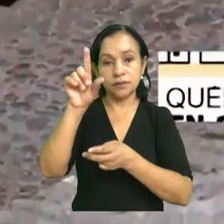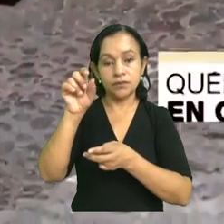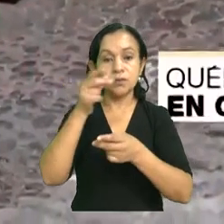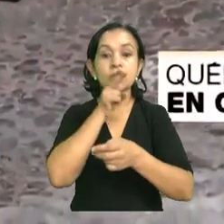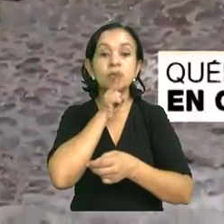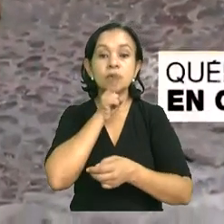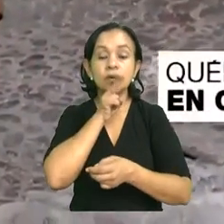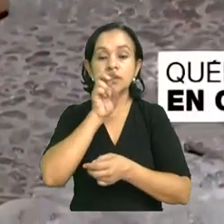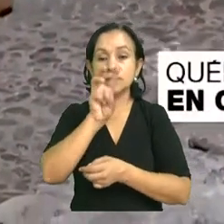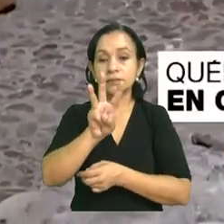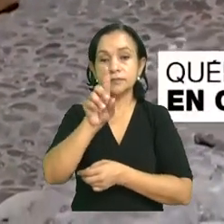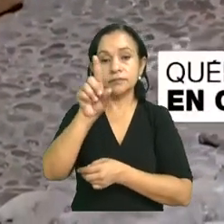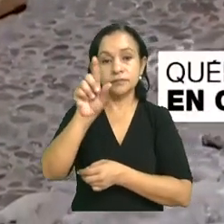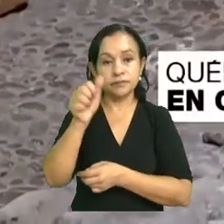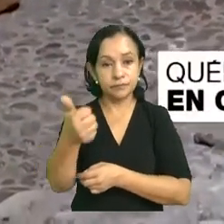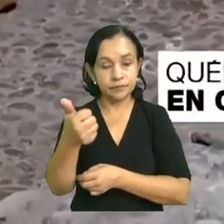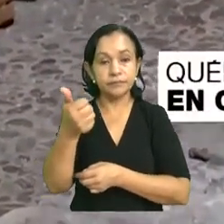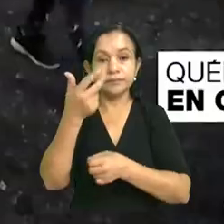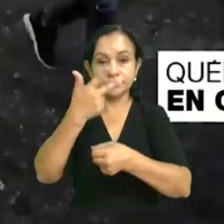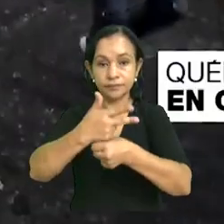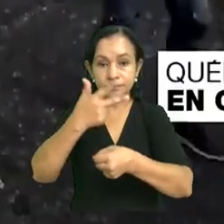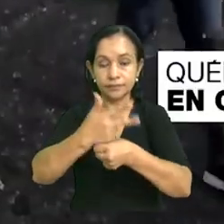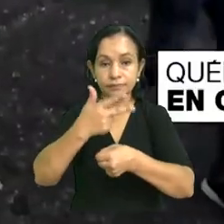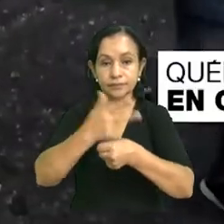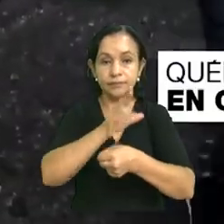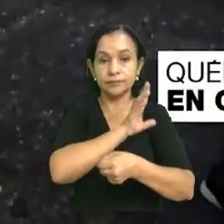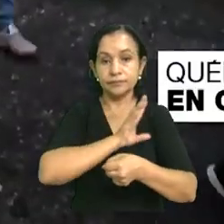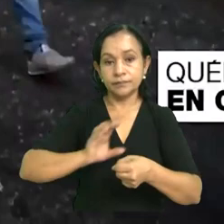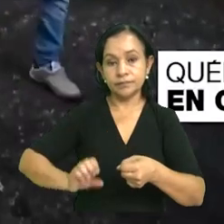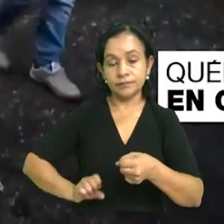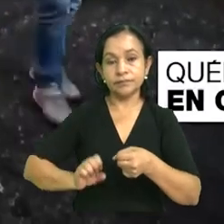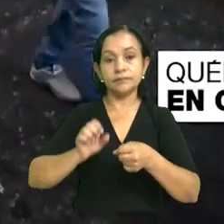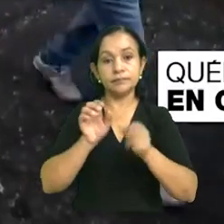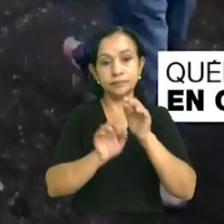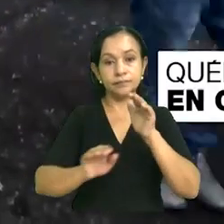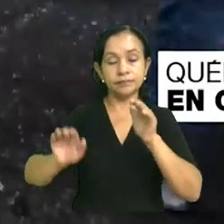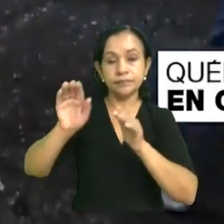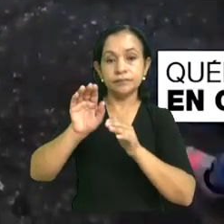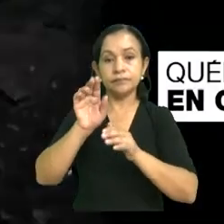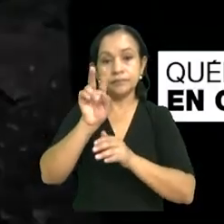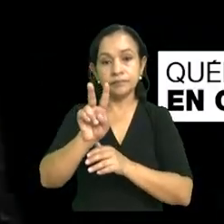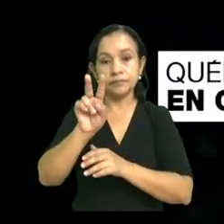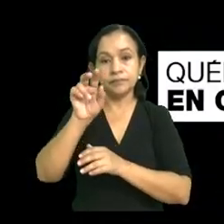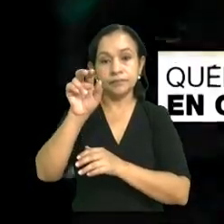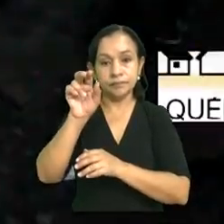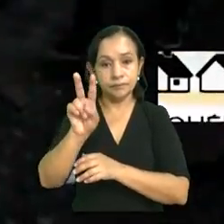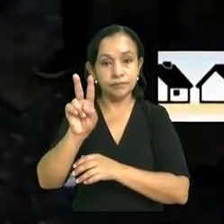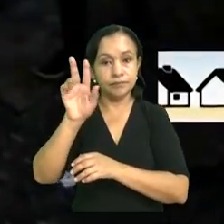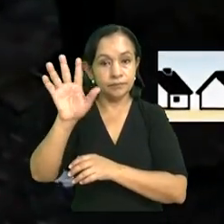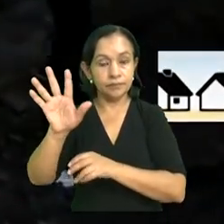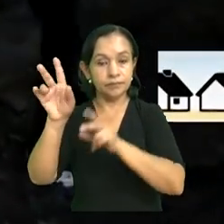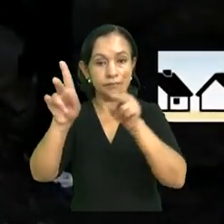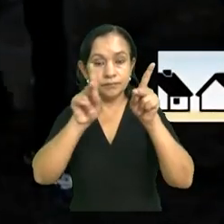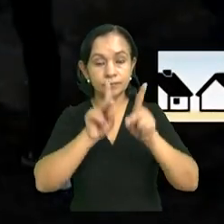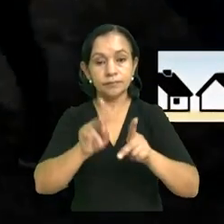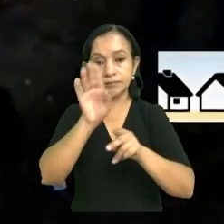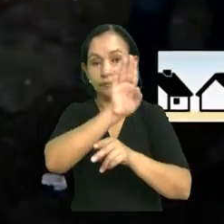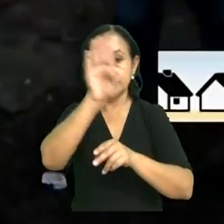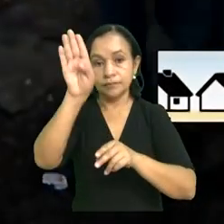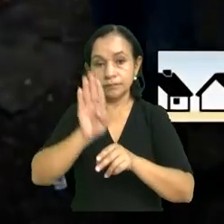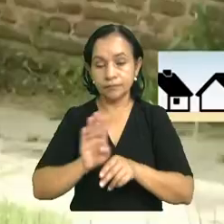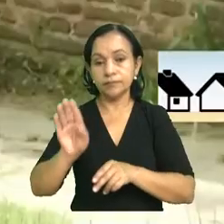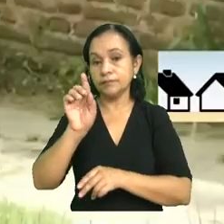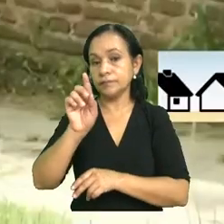Honduras, 316 en Guatemala. El Salvador aumentó y reporta ya 225 casos. Belice se mantiene